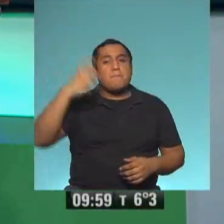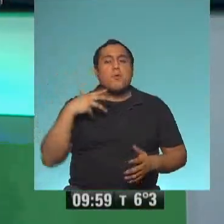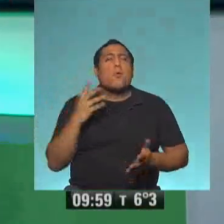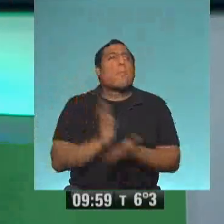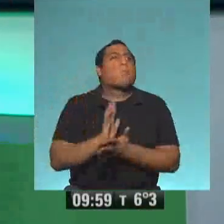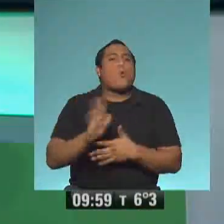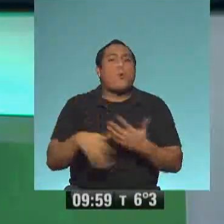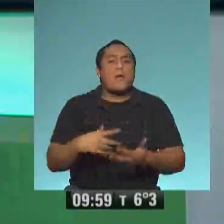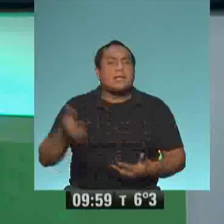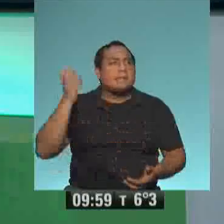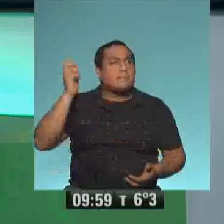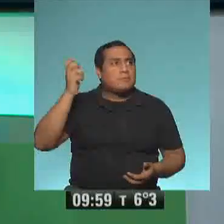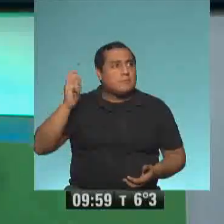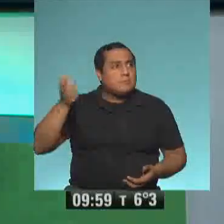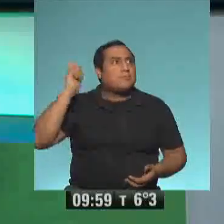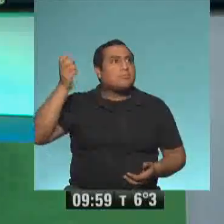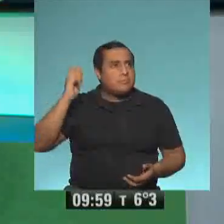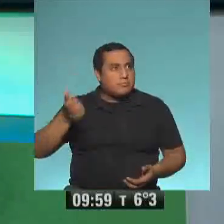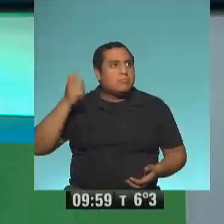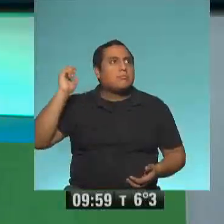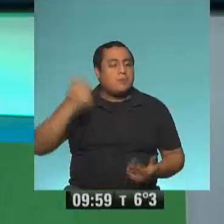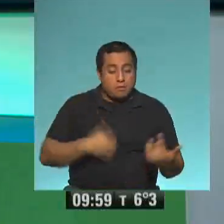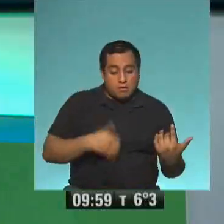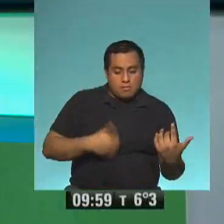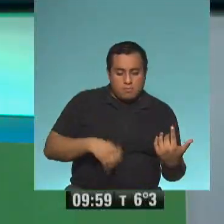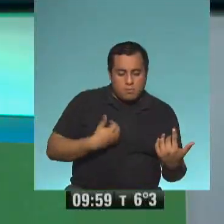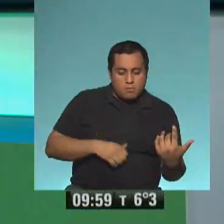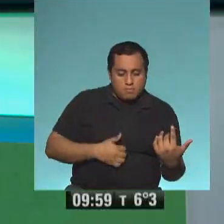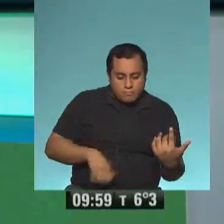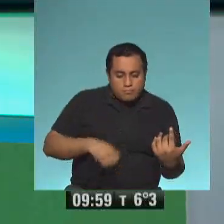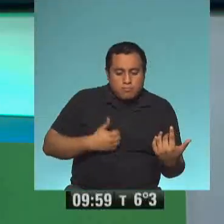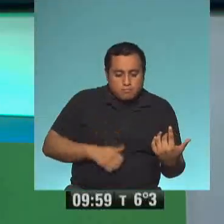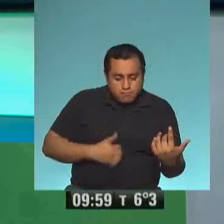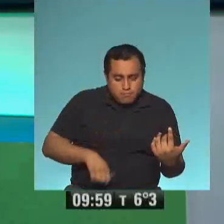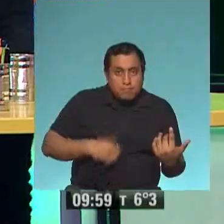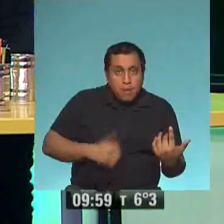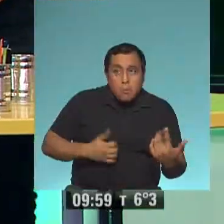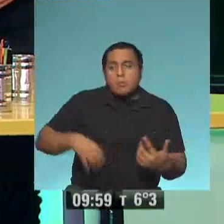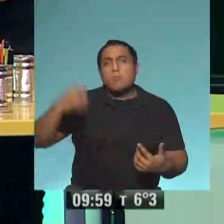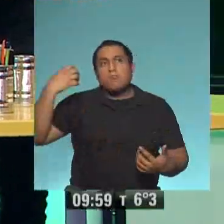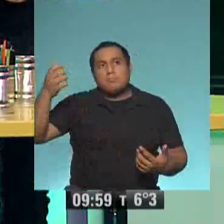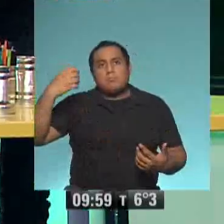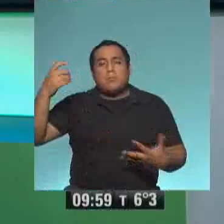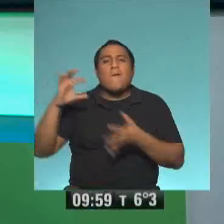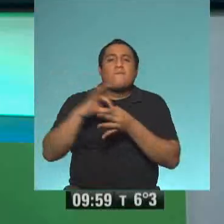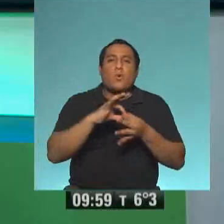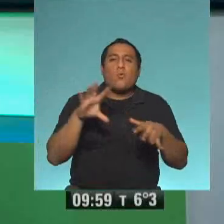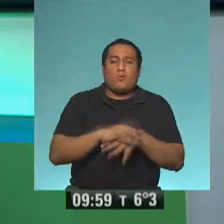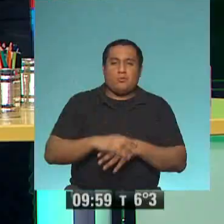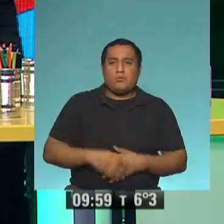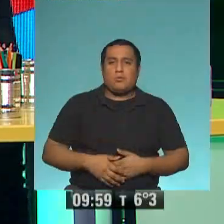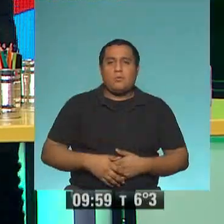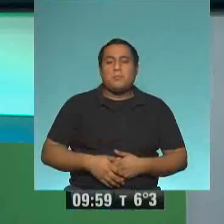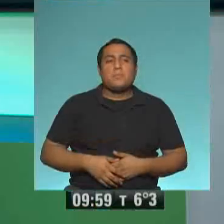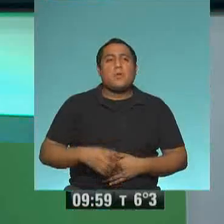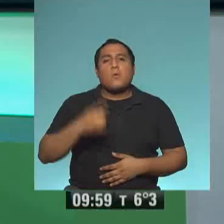música. Y las maracas te permiten tocar a ritmo. Lo que recién tocamos era un ritmo de huayno, ¿vieron? Chun, chaca, chun, chaca, chun, chaca, chun. ¿Y huayno qué es, te